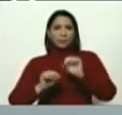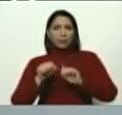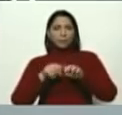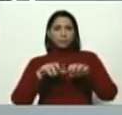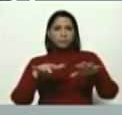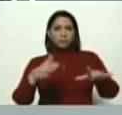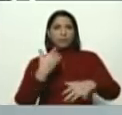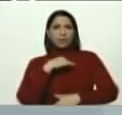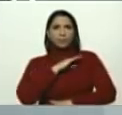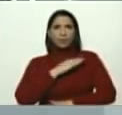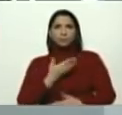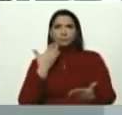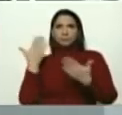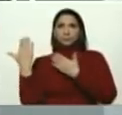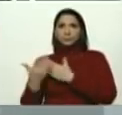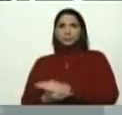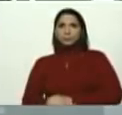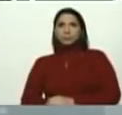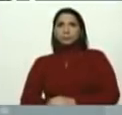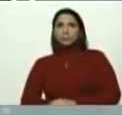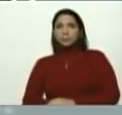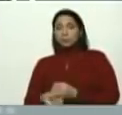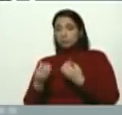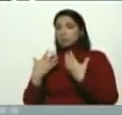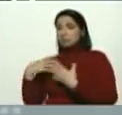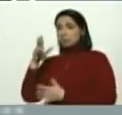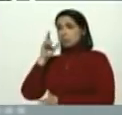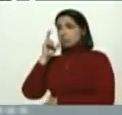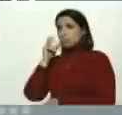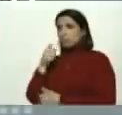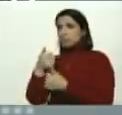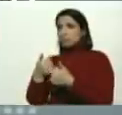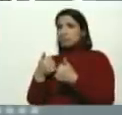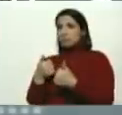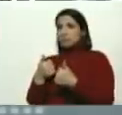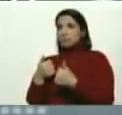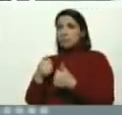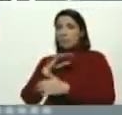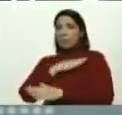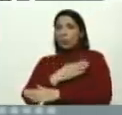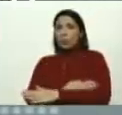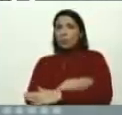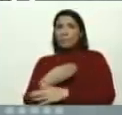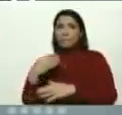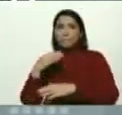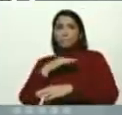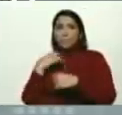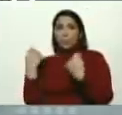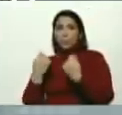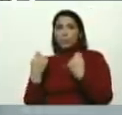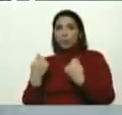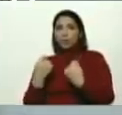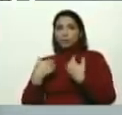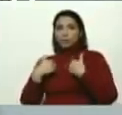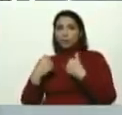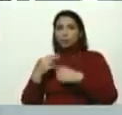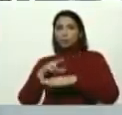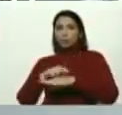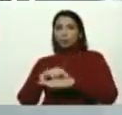de la enfermedad. Adelante. Bueno, escuchemos muy bien al ministro del Poder Popular para la Salud, el doctor Carlos